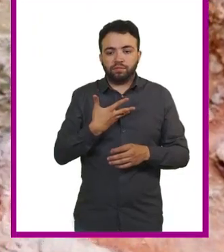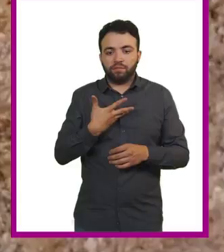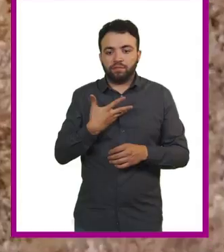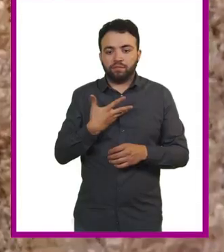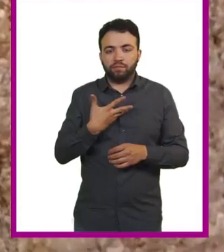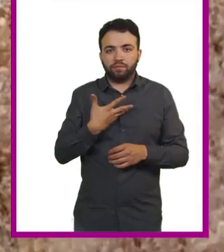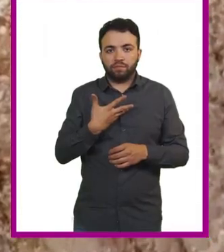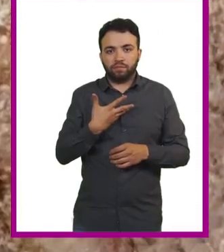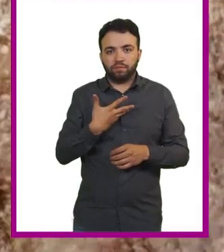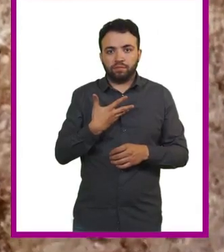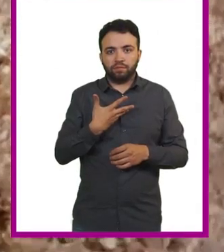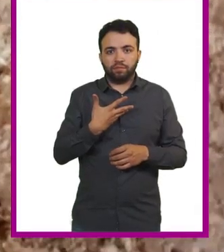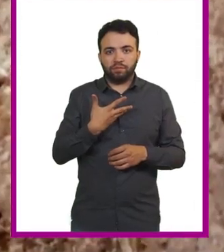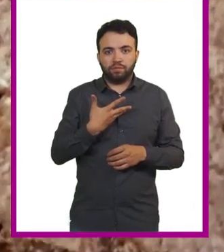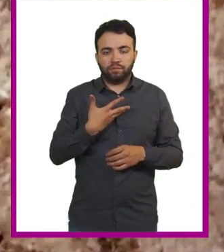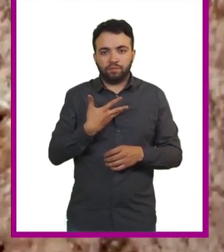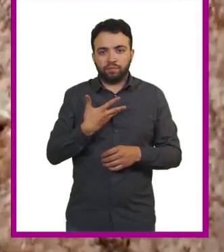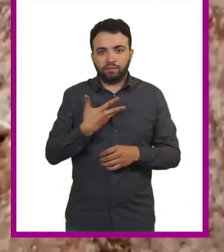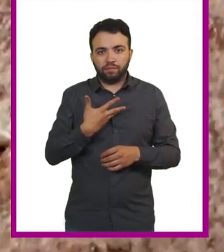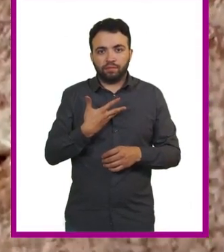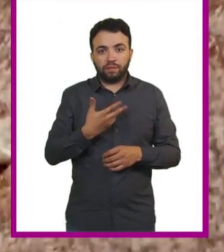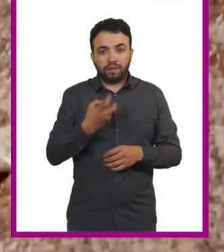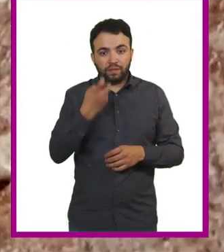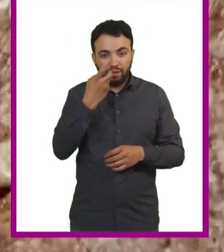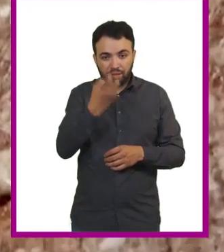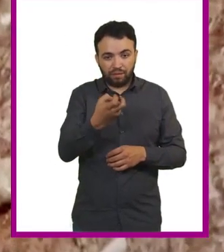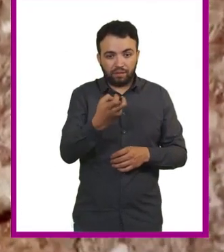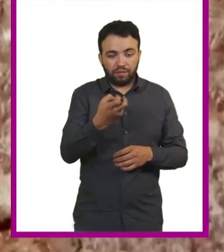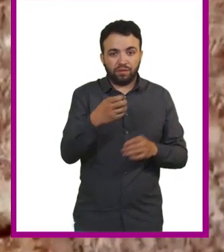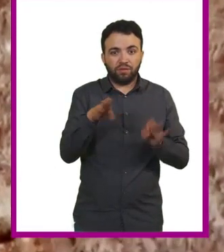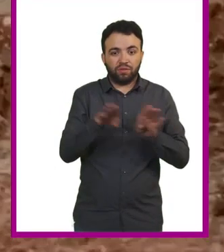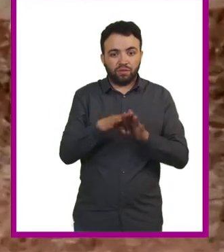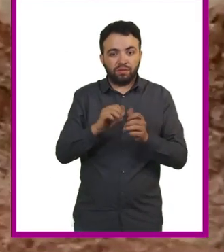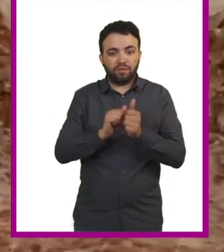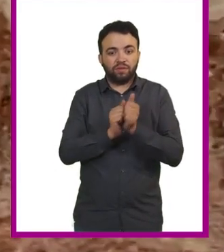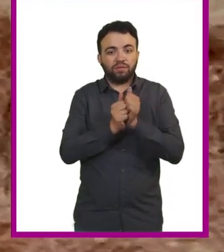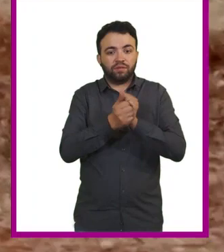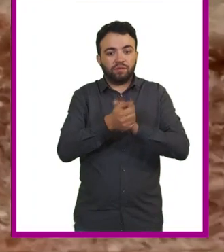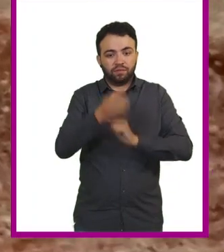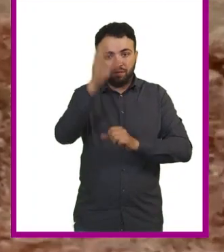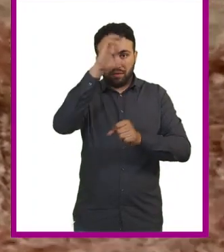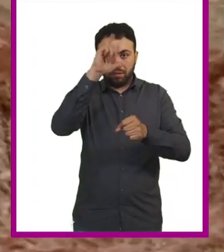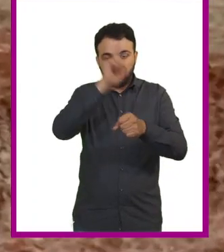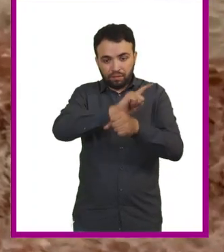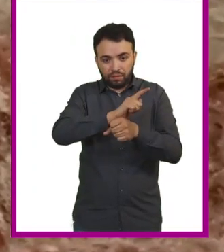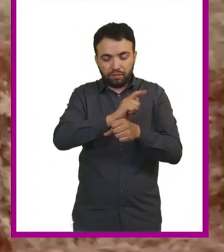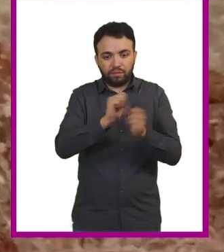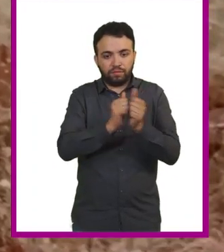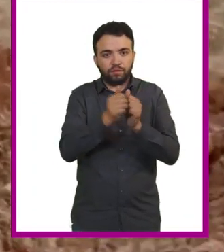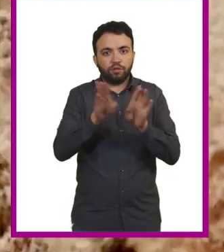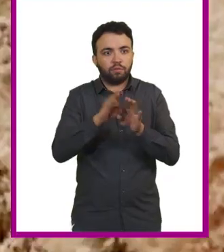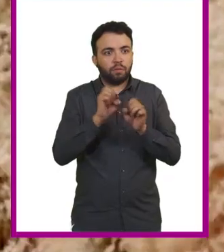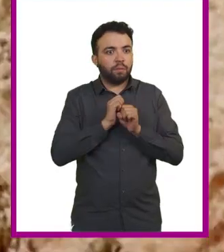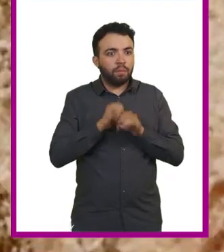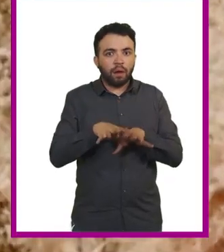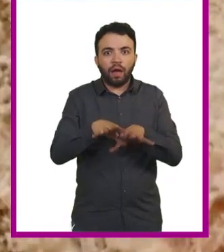ha sido, a partir de este momento fue que estas pinturas se pudieron empezaron a darse a conocer.